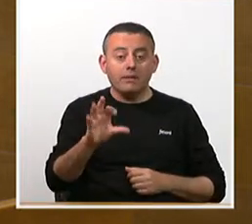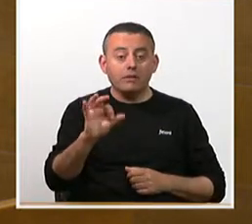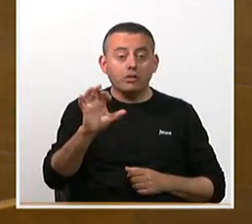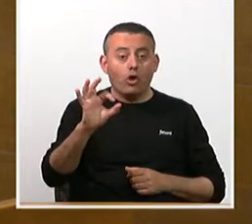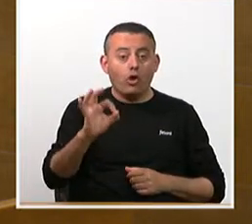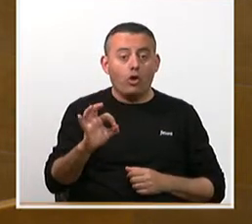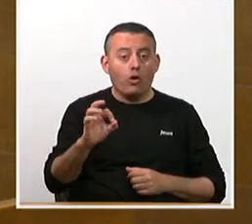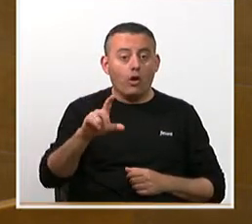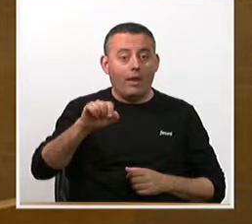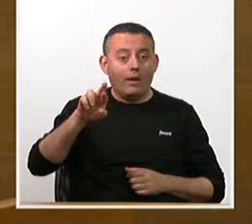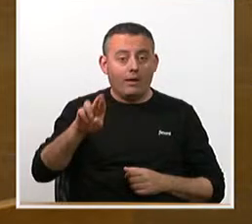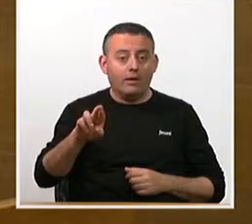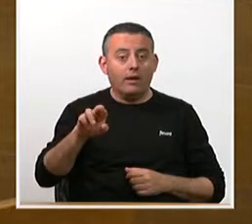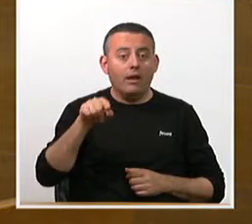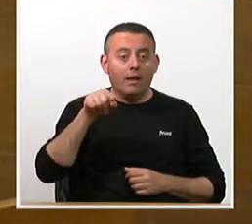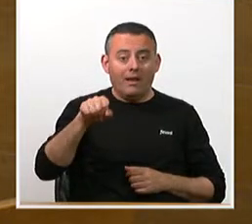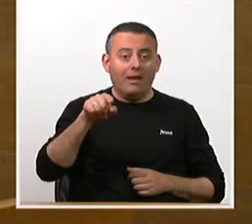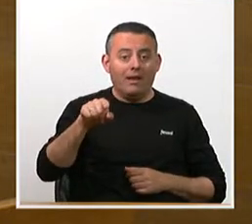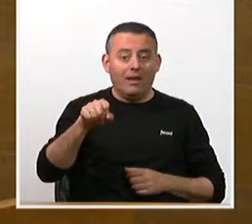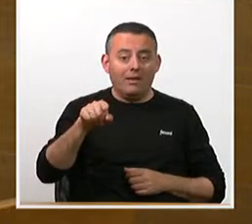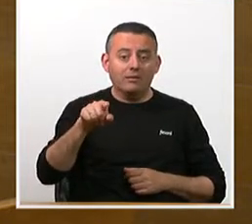es comun